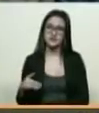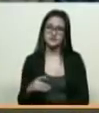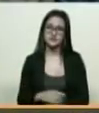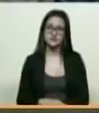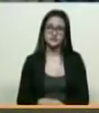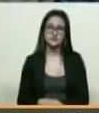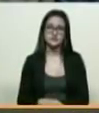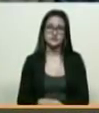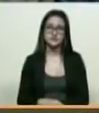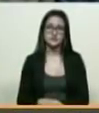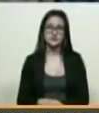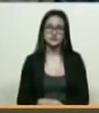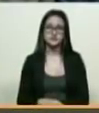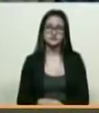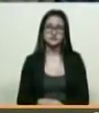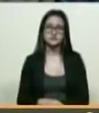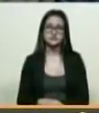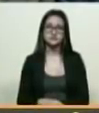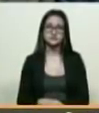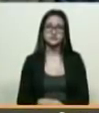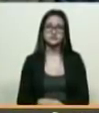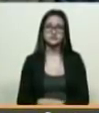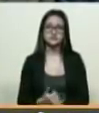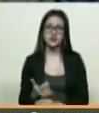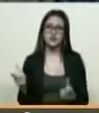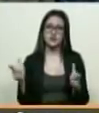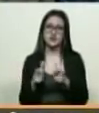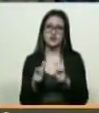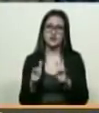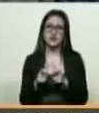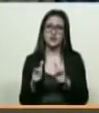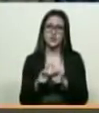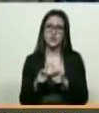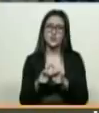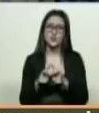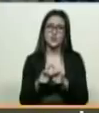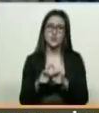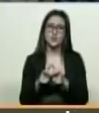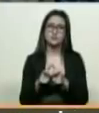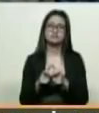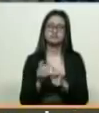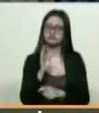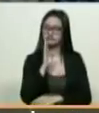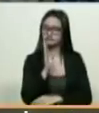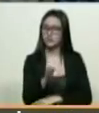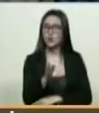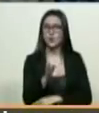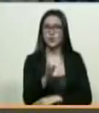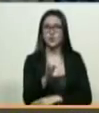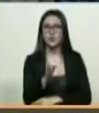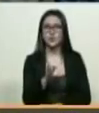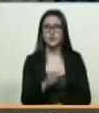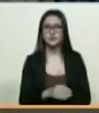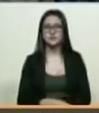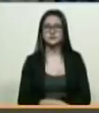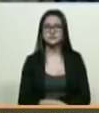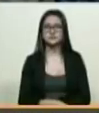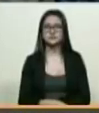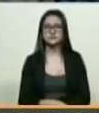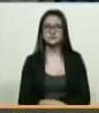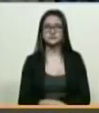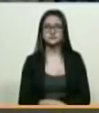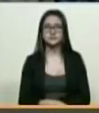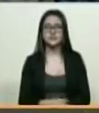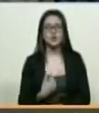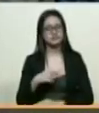que, bueno, ha sido una reunión que ha apuntado en esa dirección y, bueno, yo estoy muy,